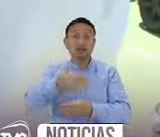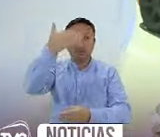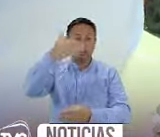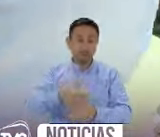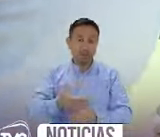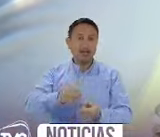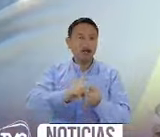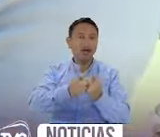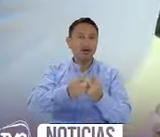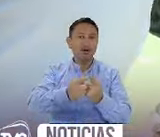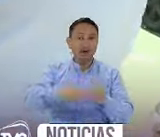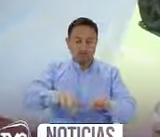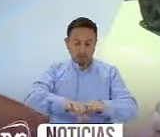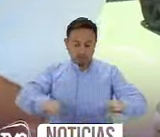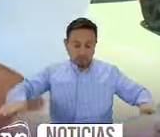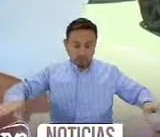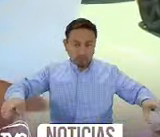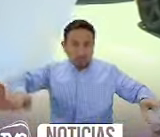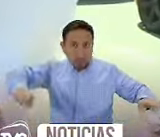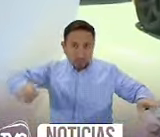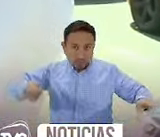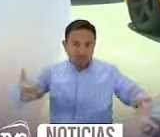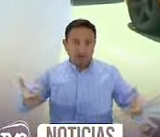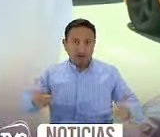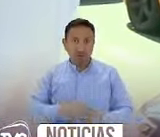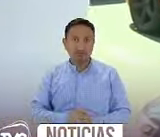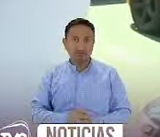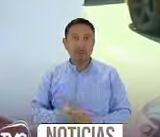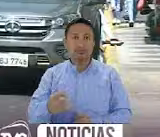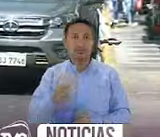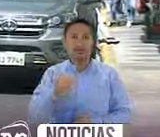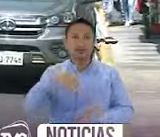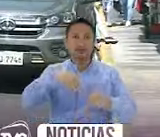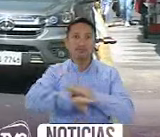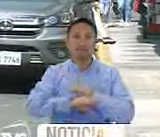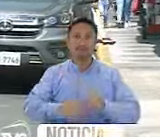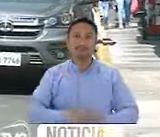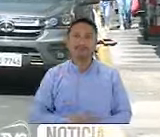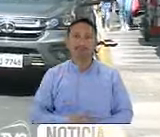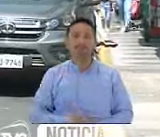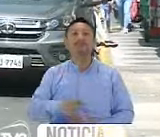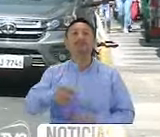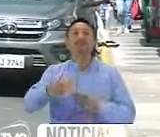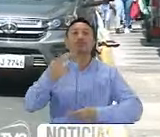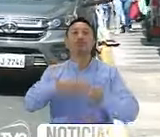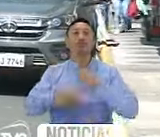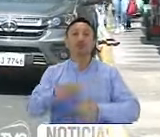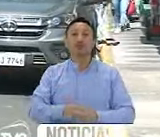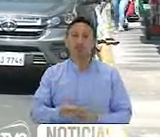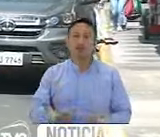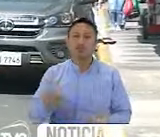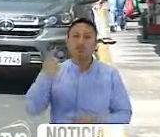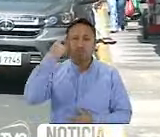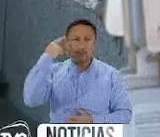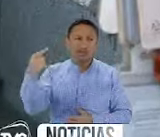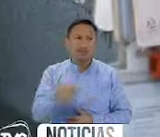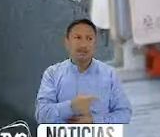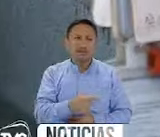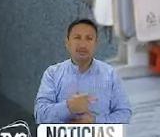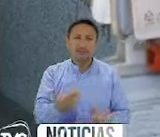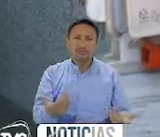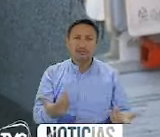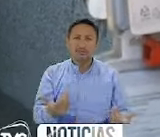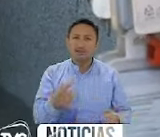fierro de la Lanfor, porque... le querían forcejear. Los comerciantes se preguntan, ¿hasta cuándo seguirán